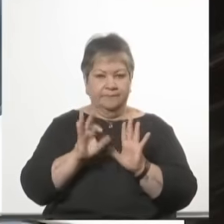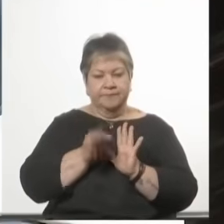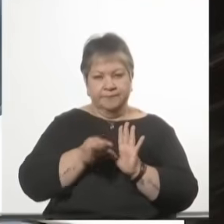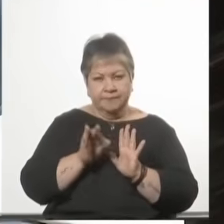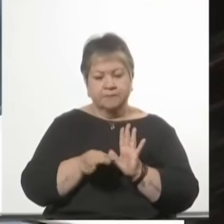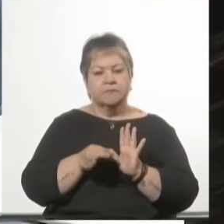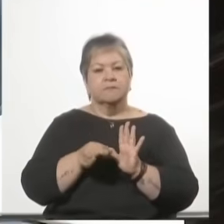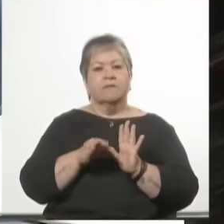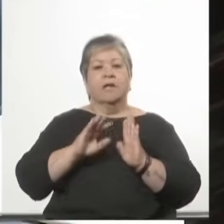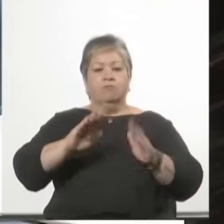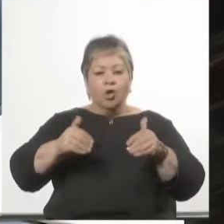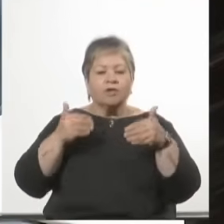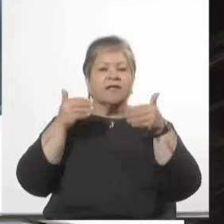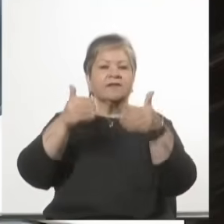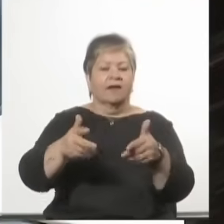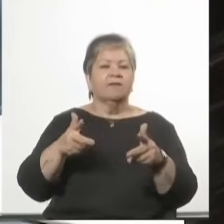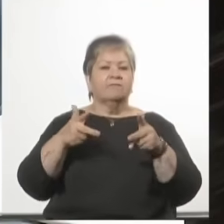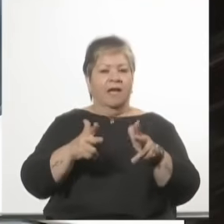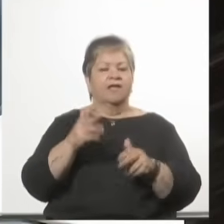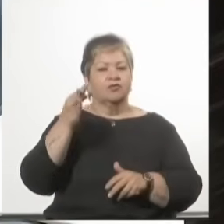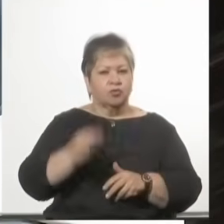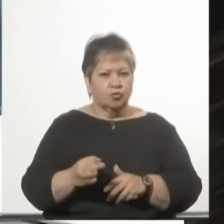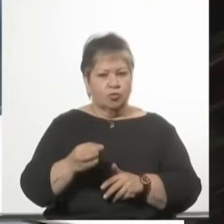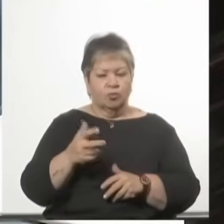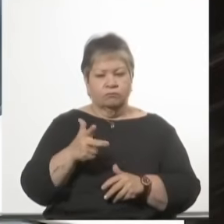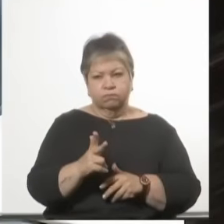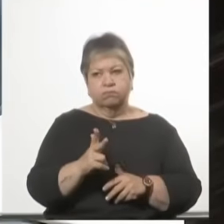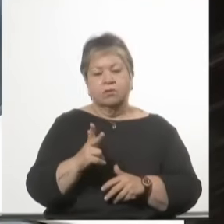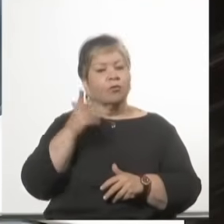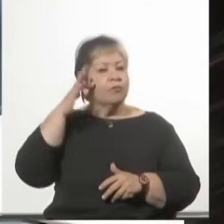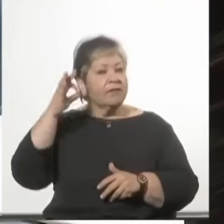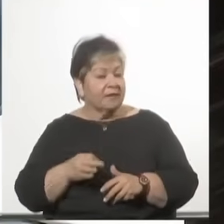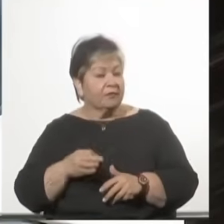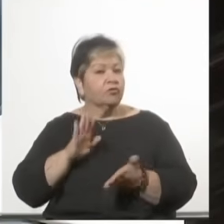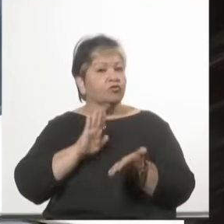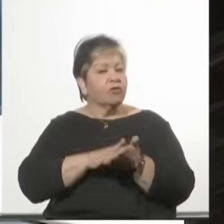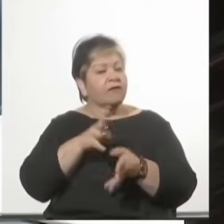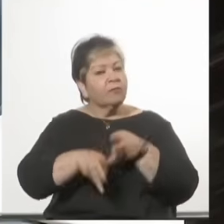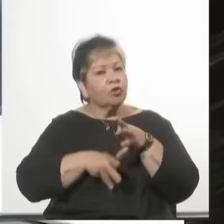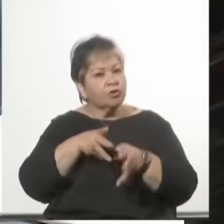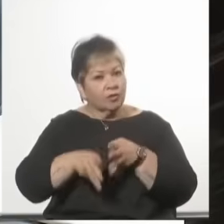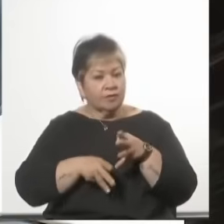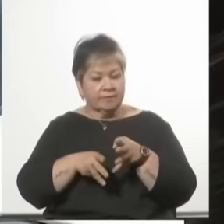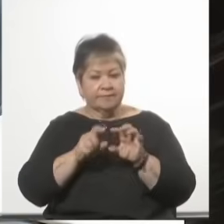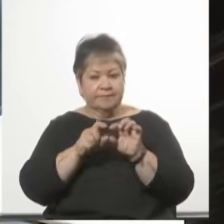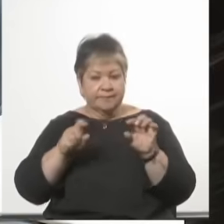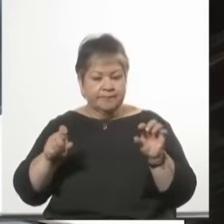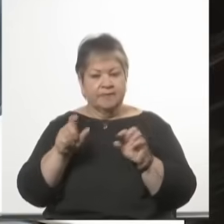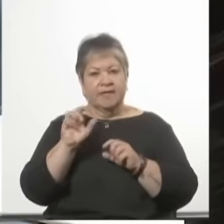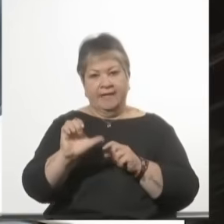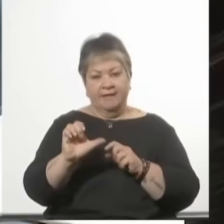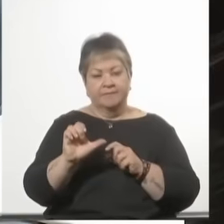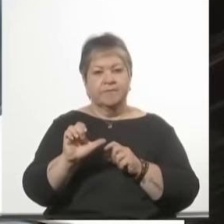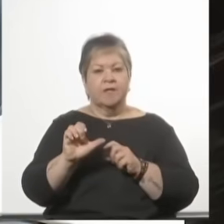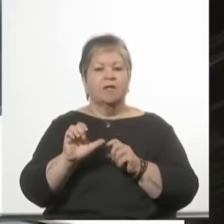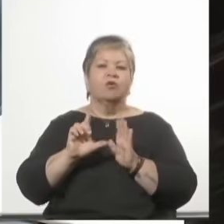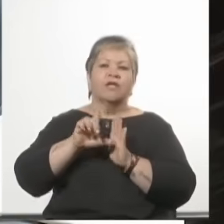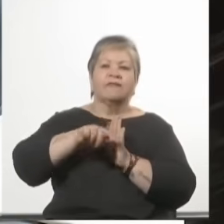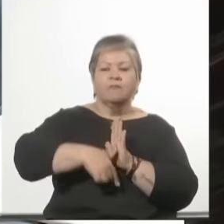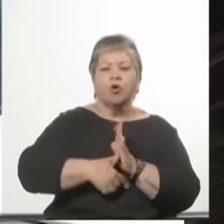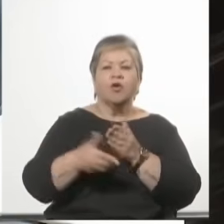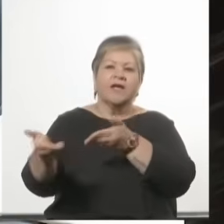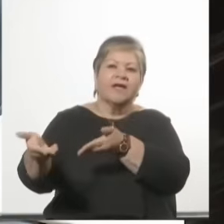en postergar el plazo del cumplimiento del hito referido a los motores, el hito D, por demoras en las entregas